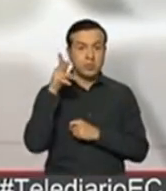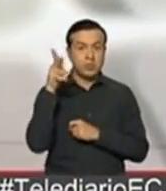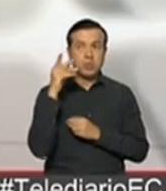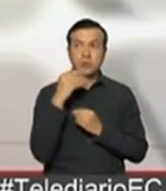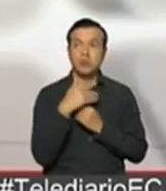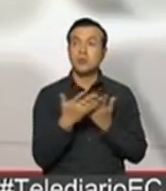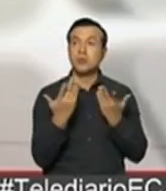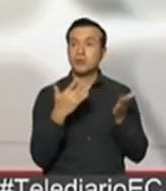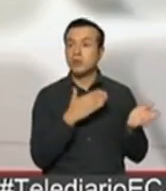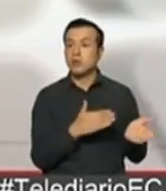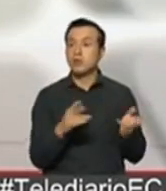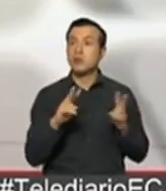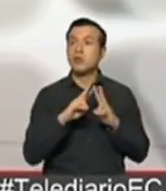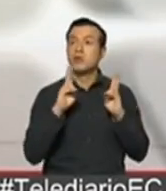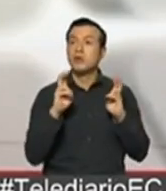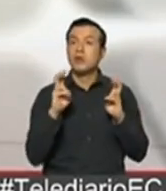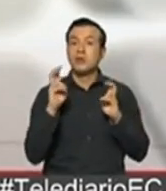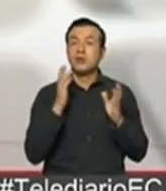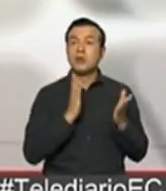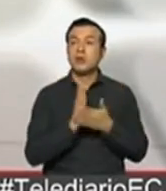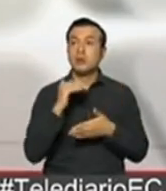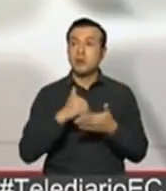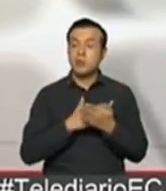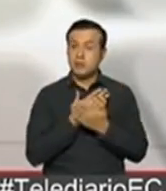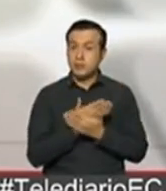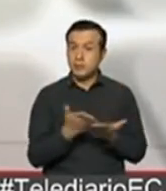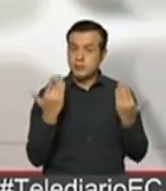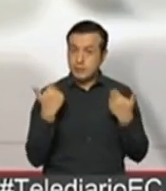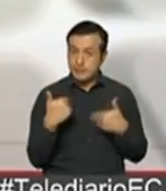el tema de cómo está el acceso